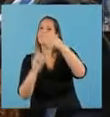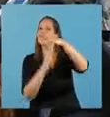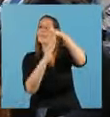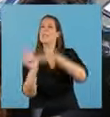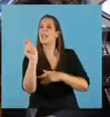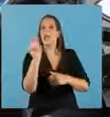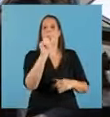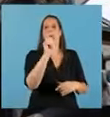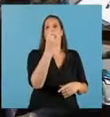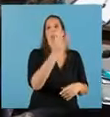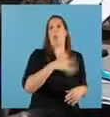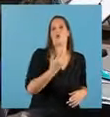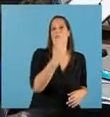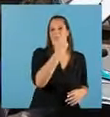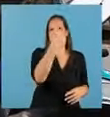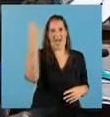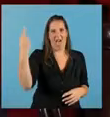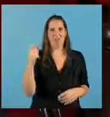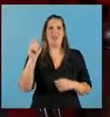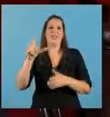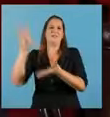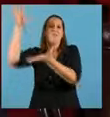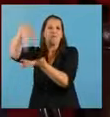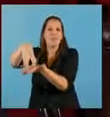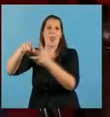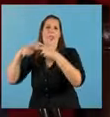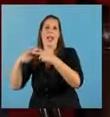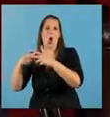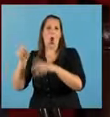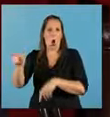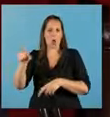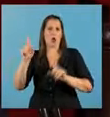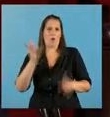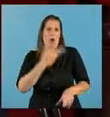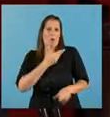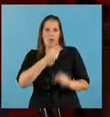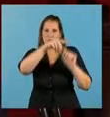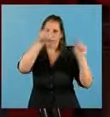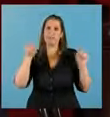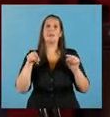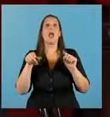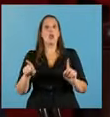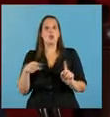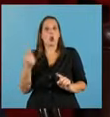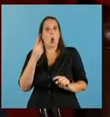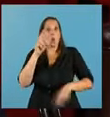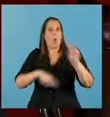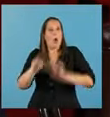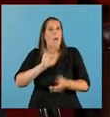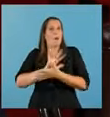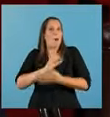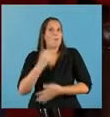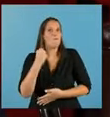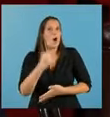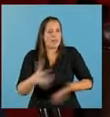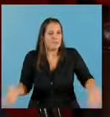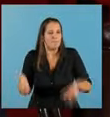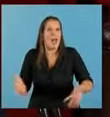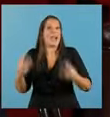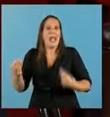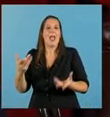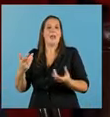calificados. La política productiva debe tener una fuerte orientación a impulsar las exportaciones. Tenemos que